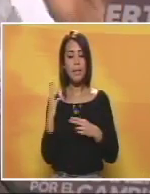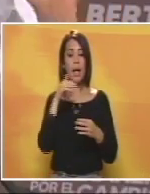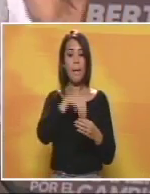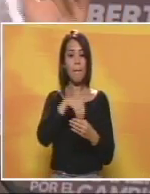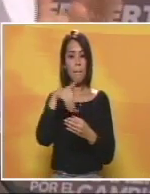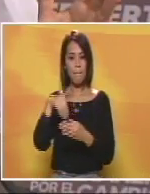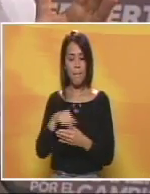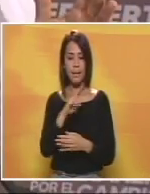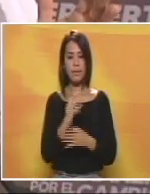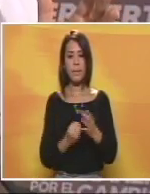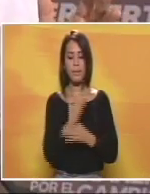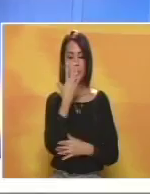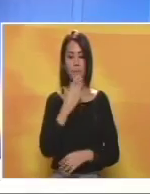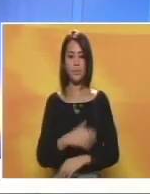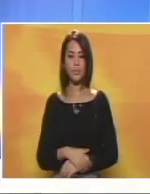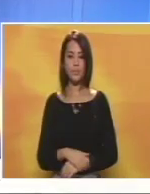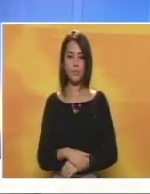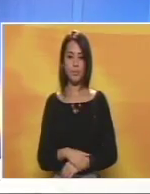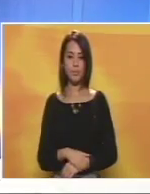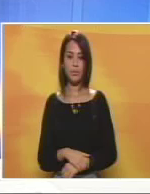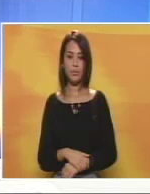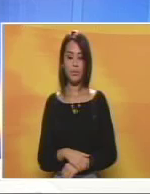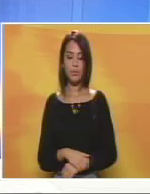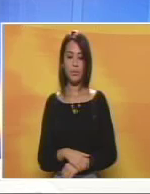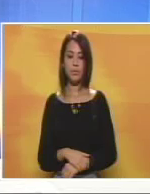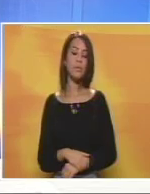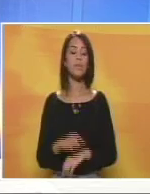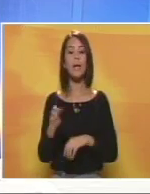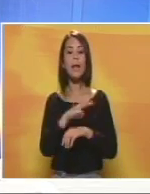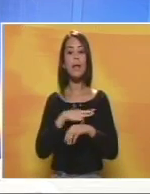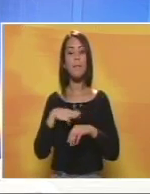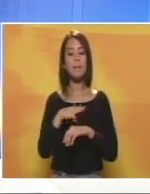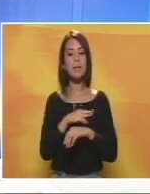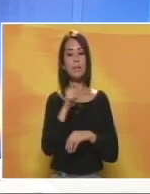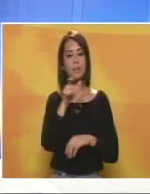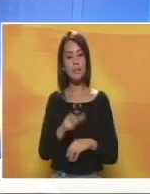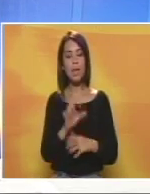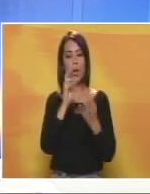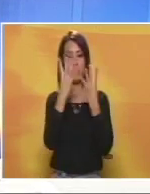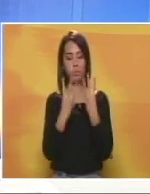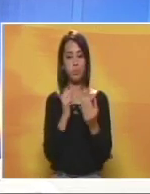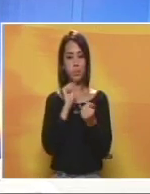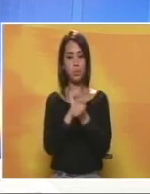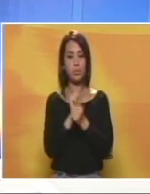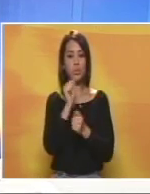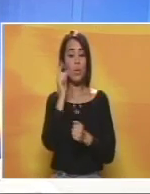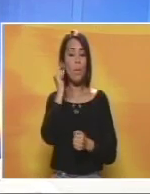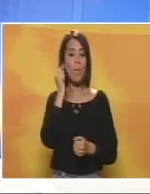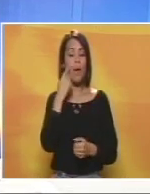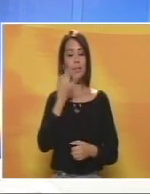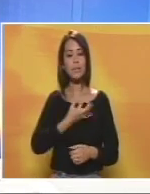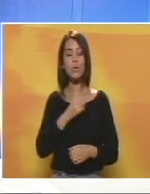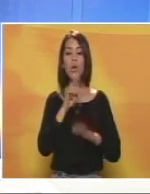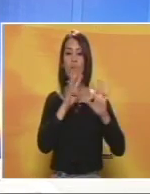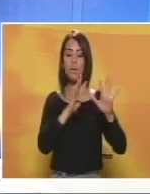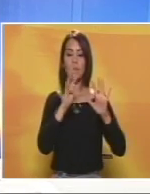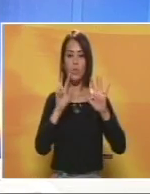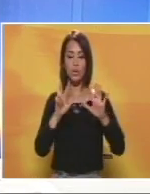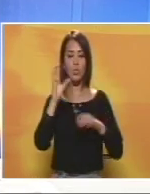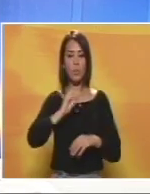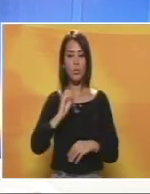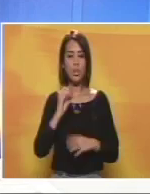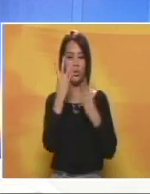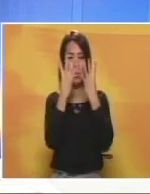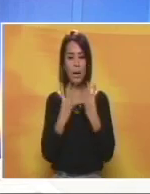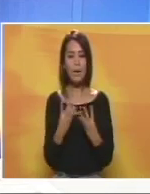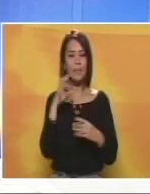el próximo 20 de mayo. La ministra de Asuntos Penitenciarios, Iris Varela, aseguró que el 98% de las cárceles del